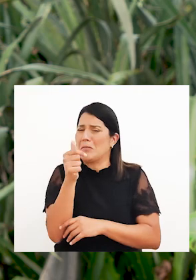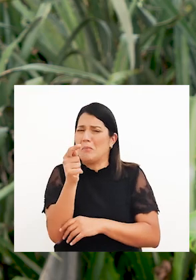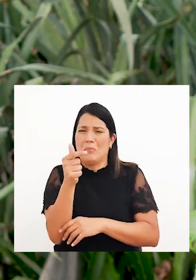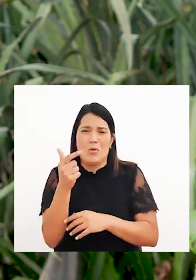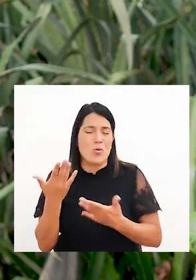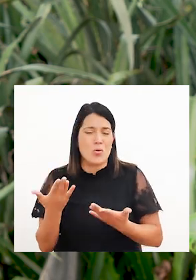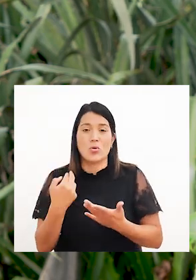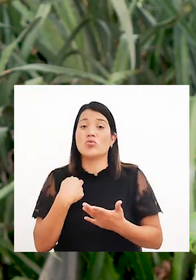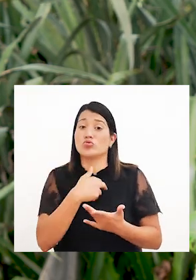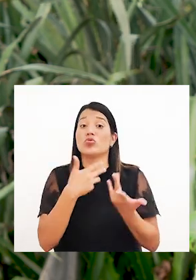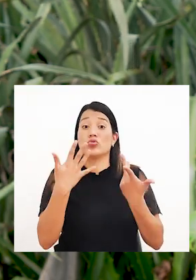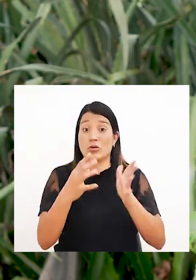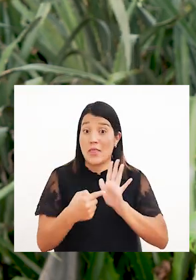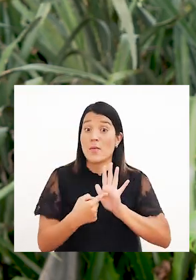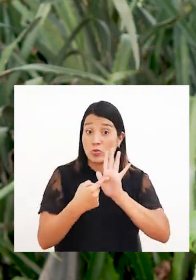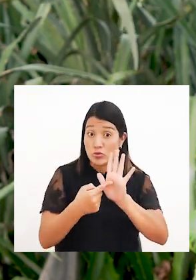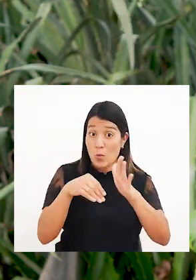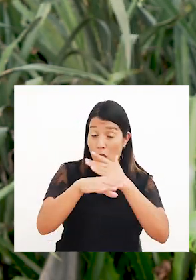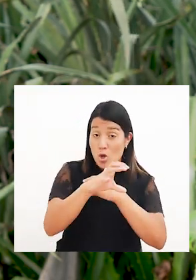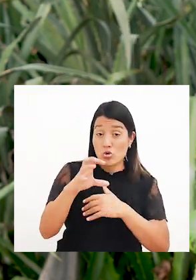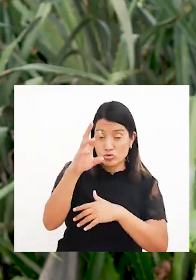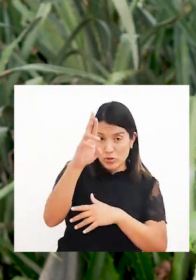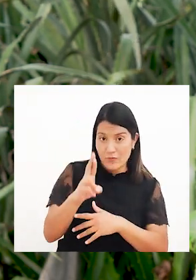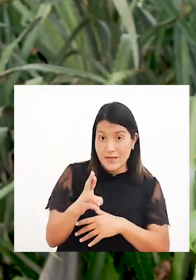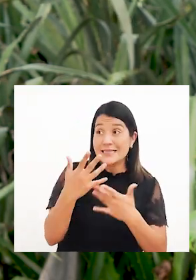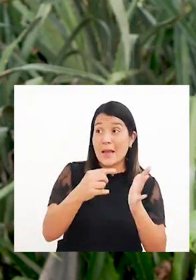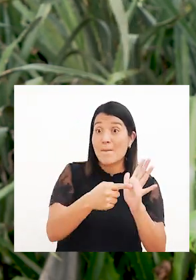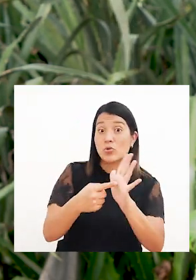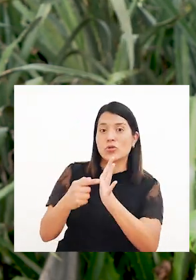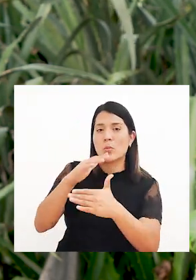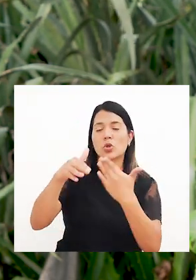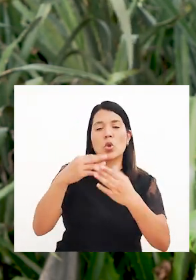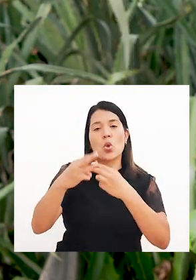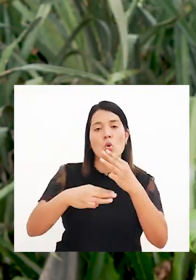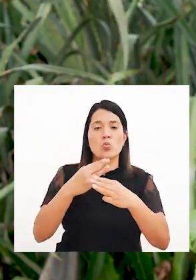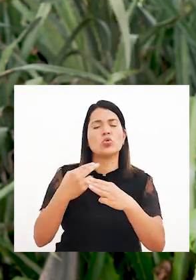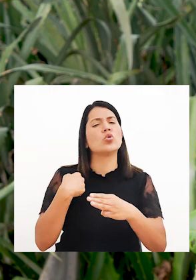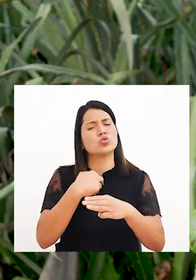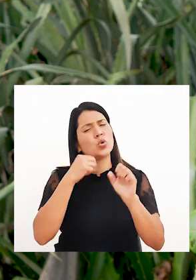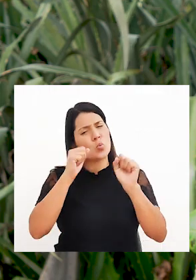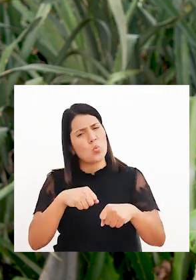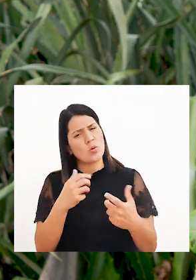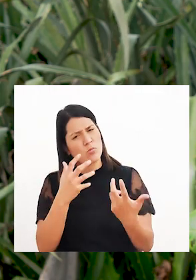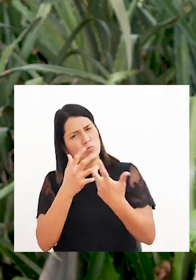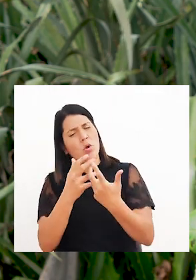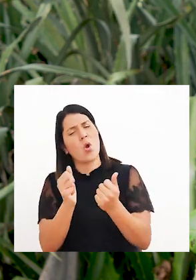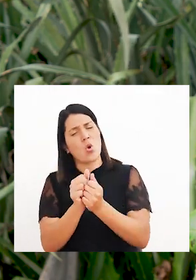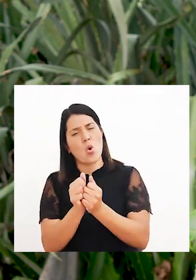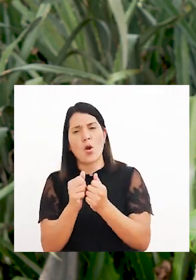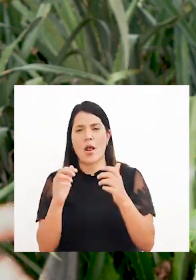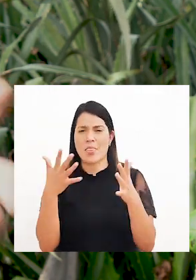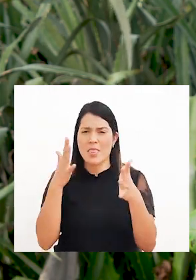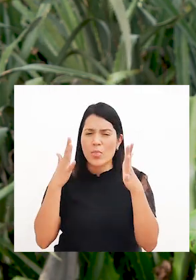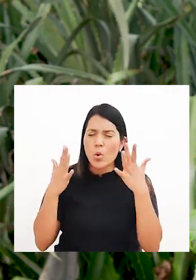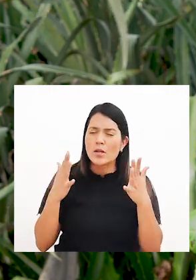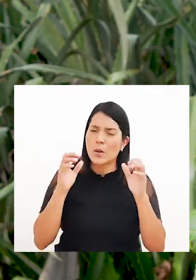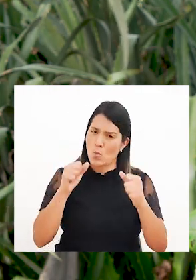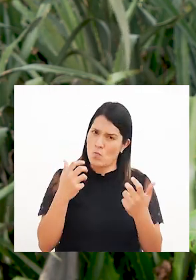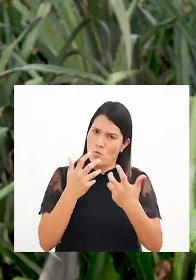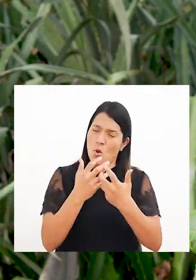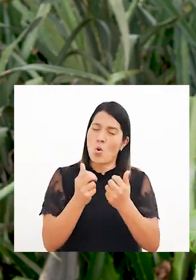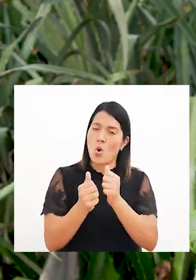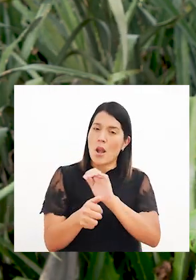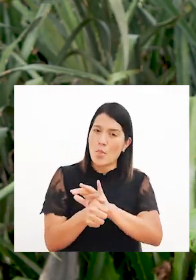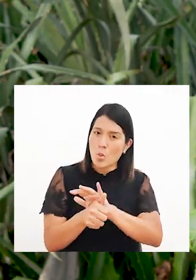es una mínima. Hemos demostrado no solo a Costa Rica, el mundo entero, que nosotros podemos vivir con la naturaleza, que podemos vivir con la tortuga, que la tortuga quiere